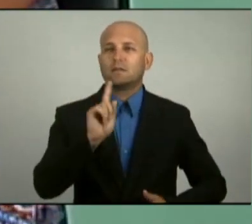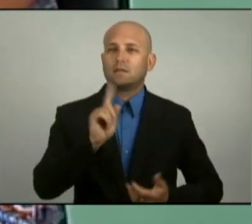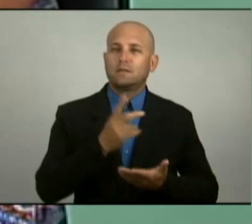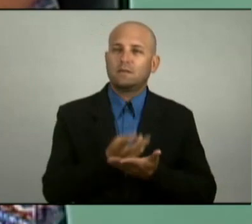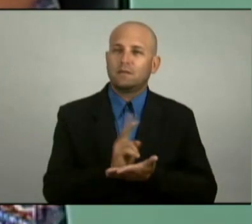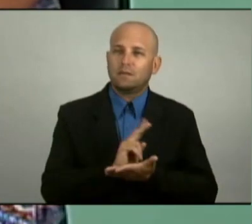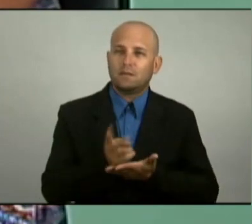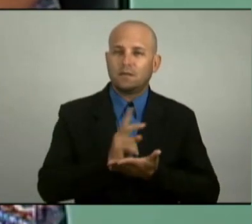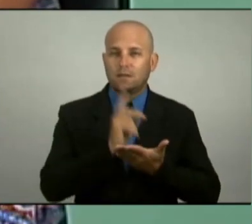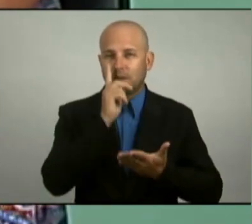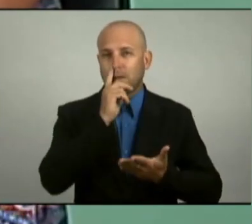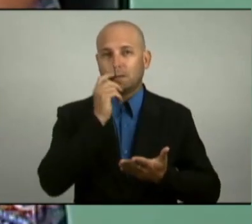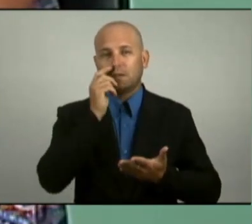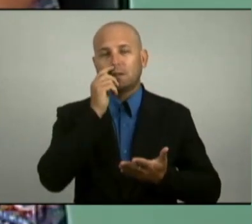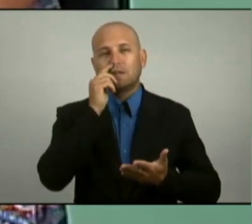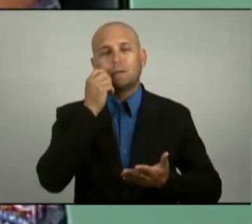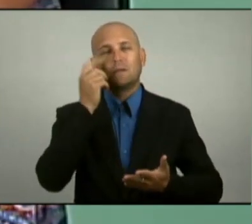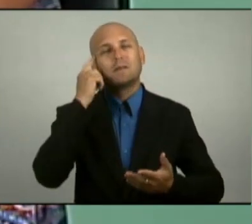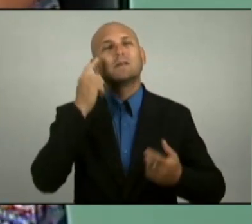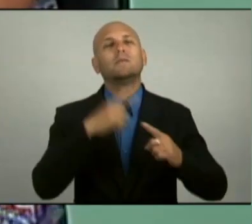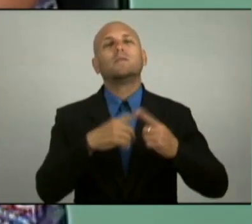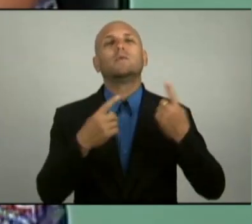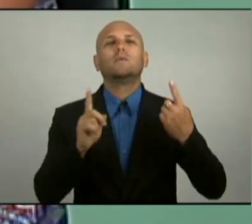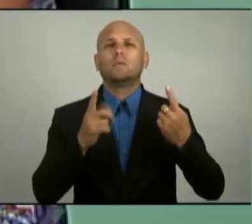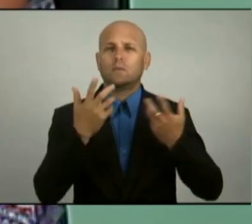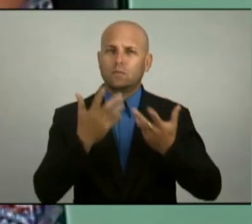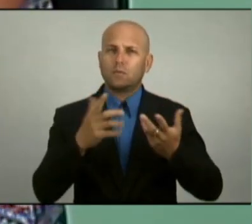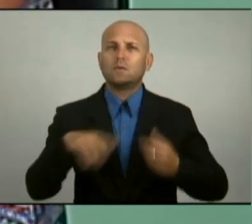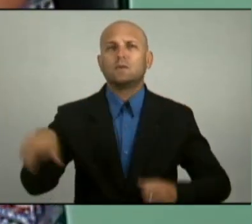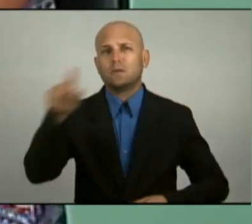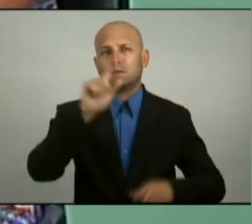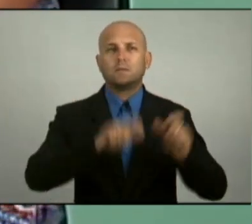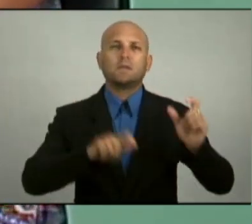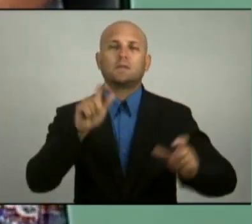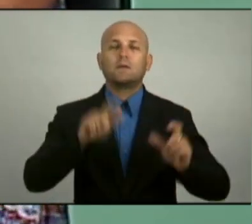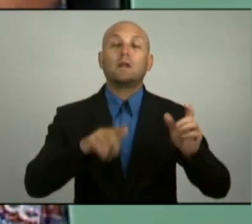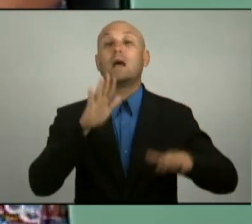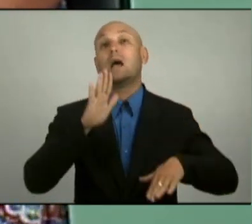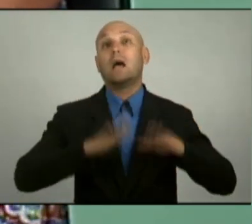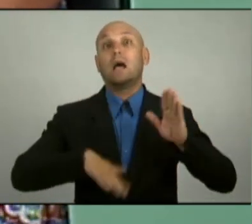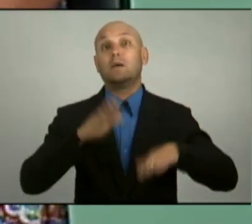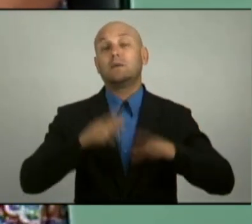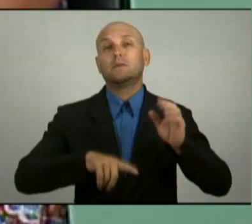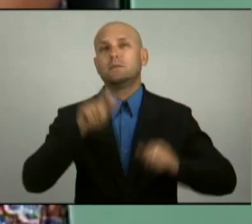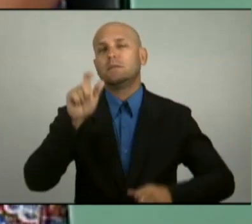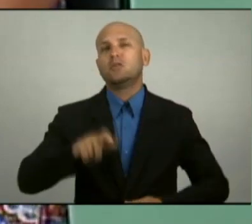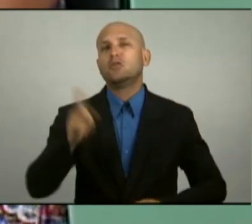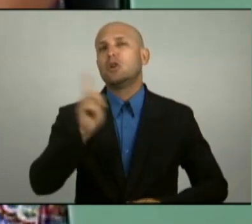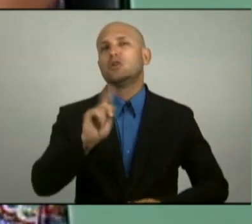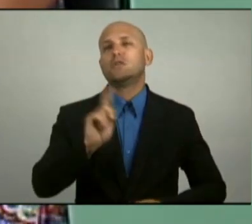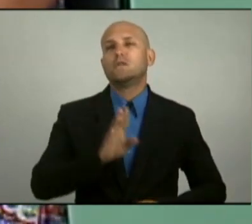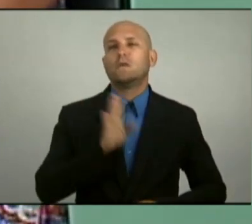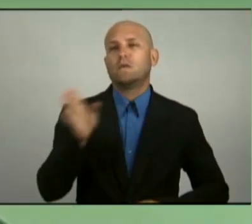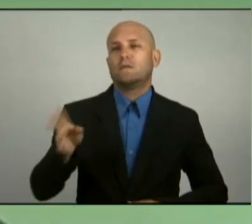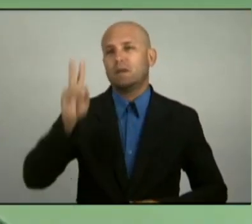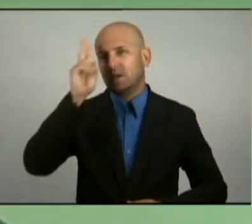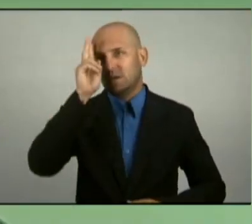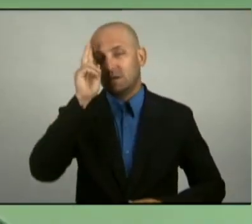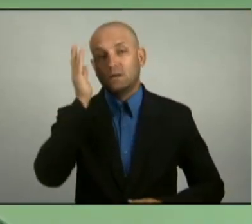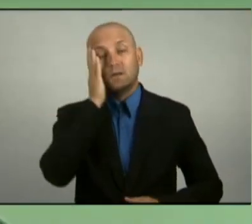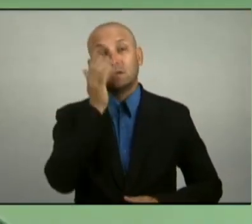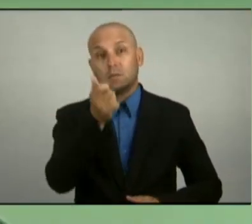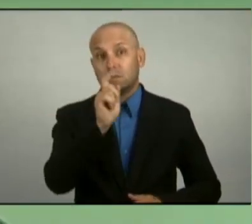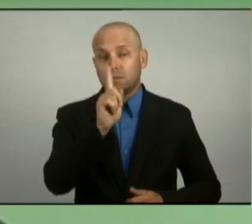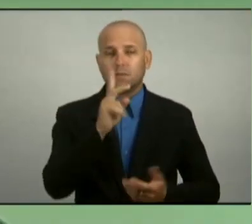sabemos le afecta a muchas personas aunque no todas acudan un especialista ust cre Así es es muy frecuente en nuestro